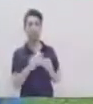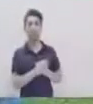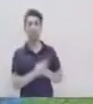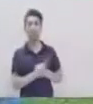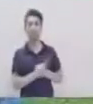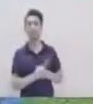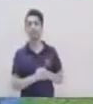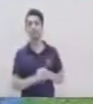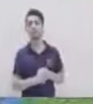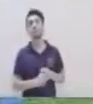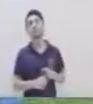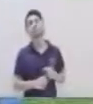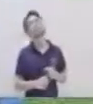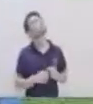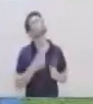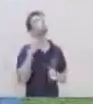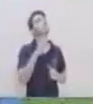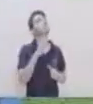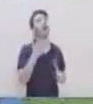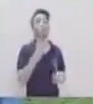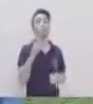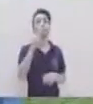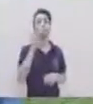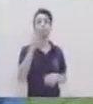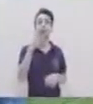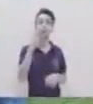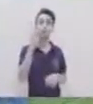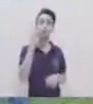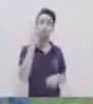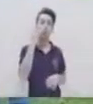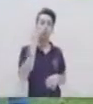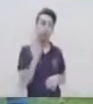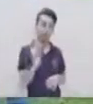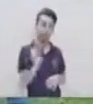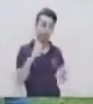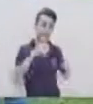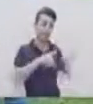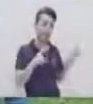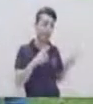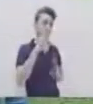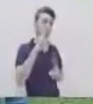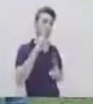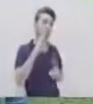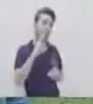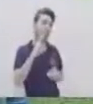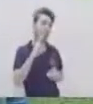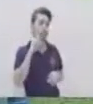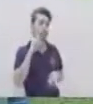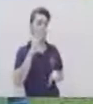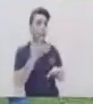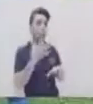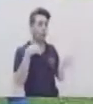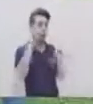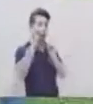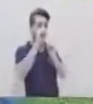también y identificar la diferencia entre un verboide y un verbo, ¿verdad? Y todas las conjugaciones que le podemos dar a nuestras oraciones para